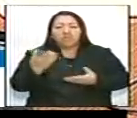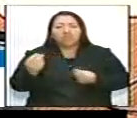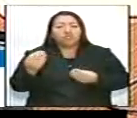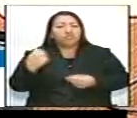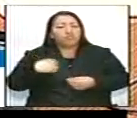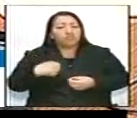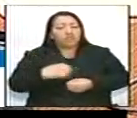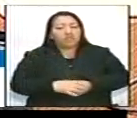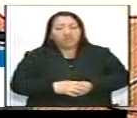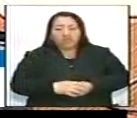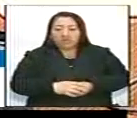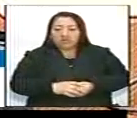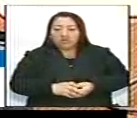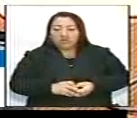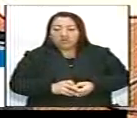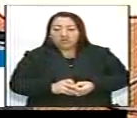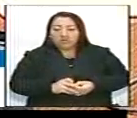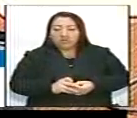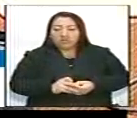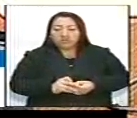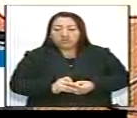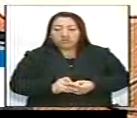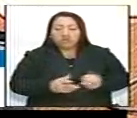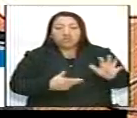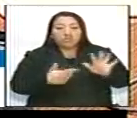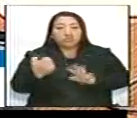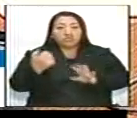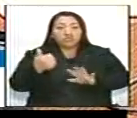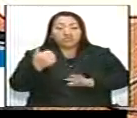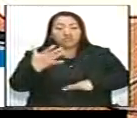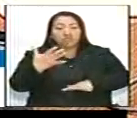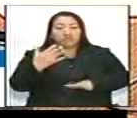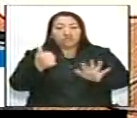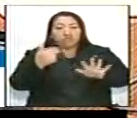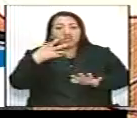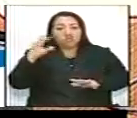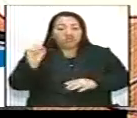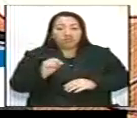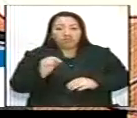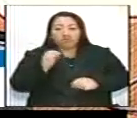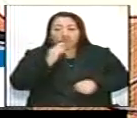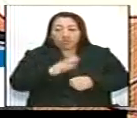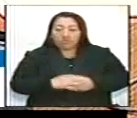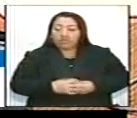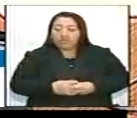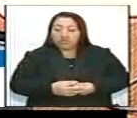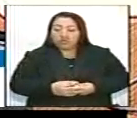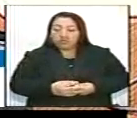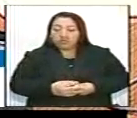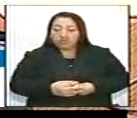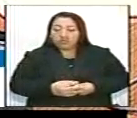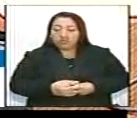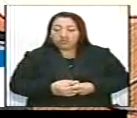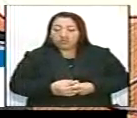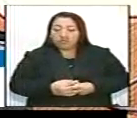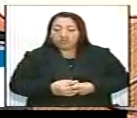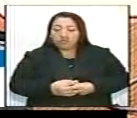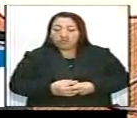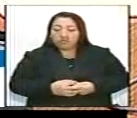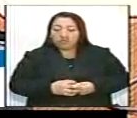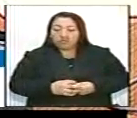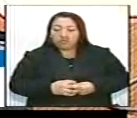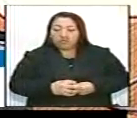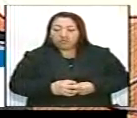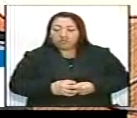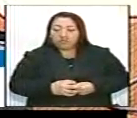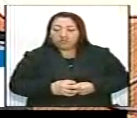municipios. De los 865, el 65% cumplió con todos los requisitos de las actividades y se le dieron